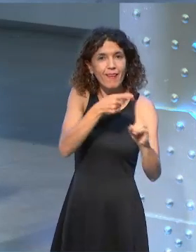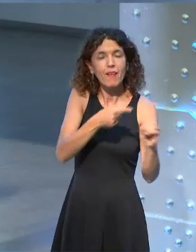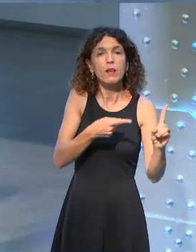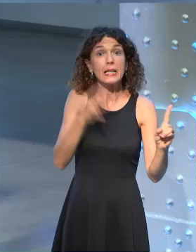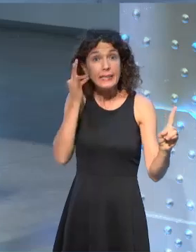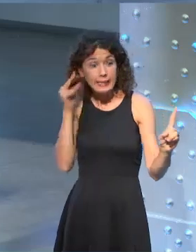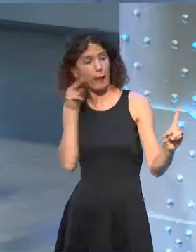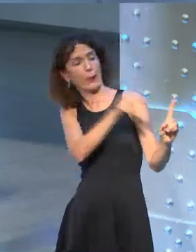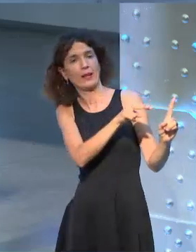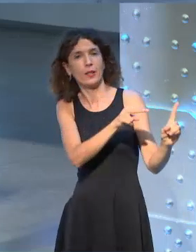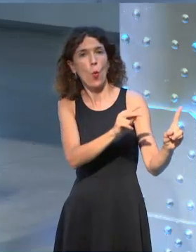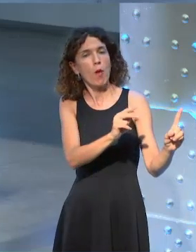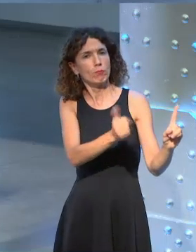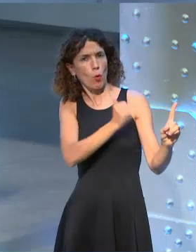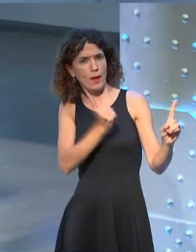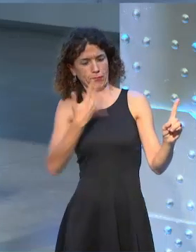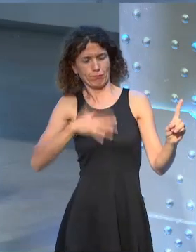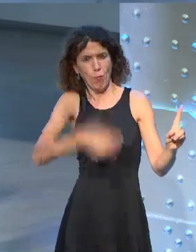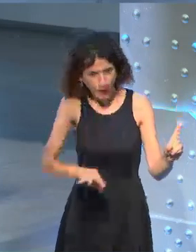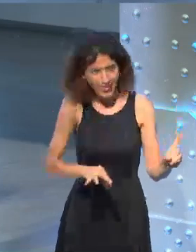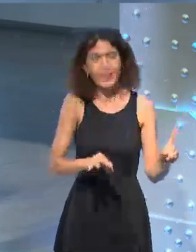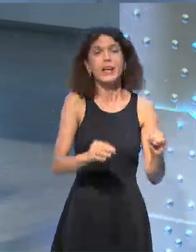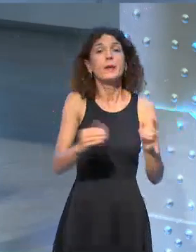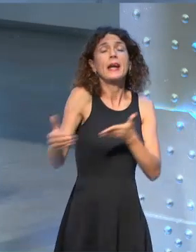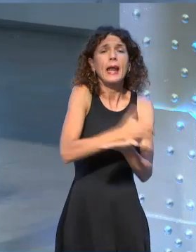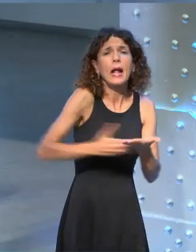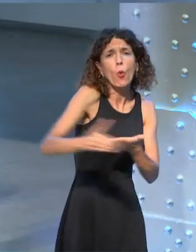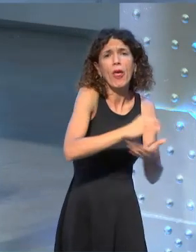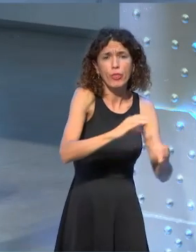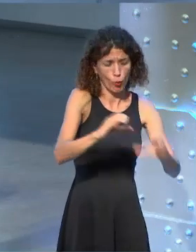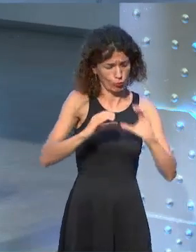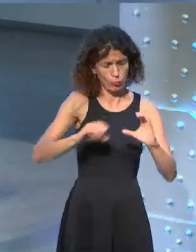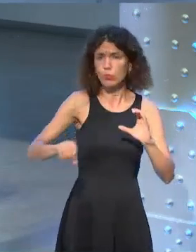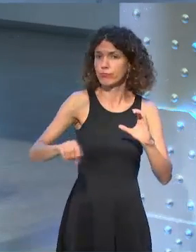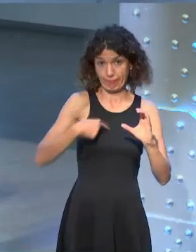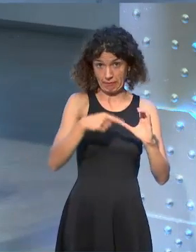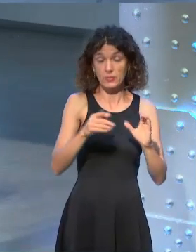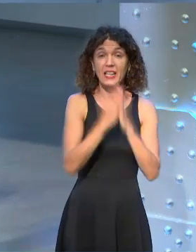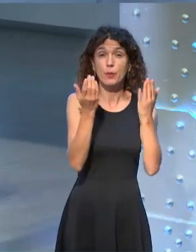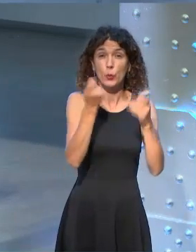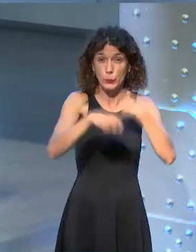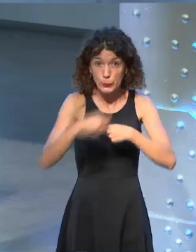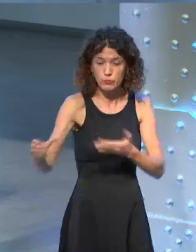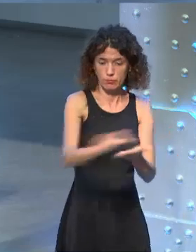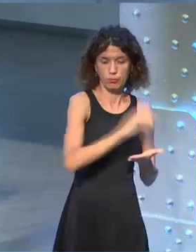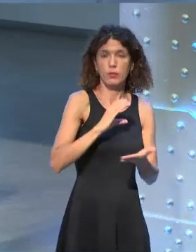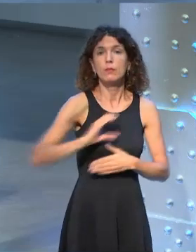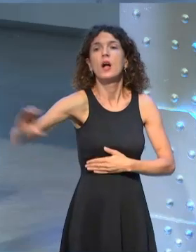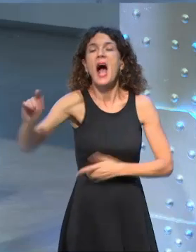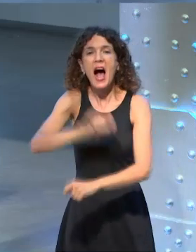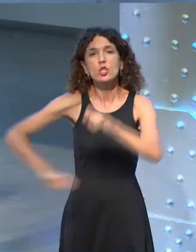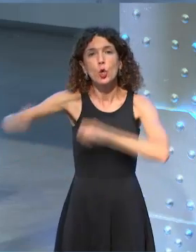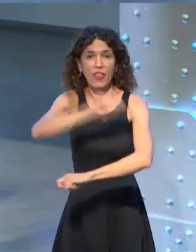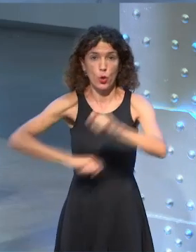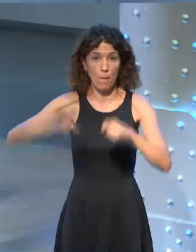las niñas puedan verse reflejadas. La recaudación íntegra de este reto, de esta venta de este libro, irá destinada a la Asociación